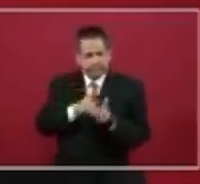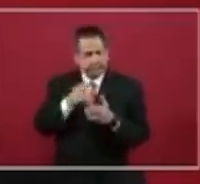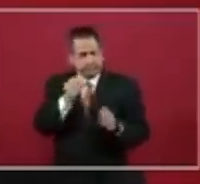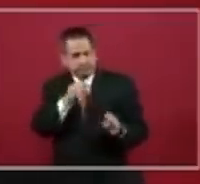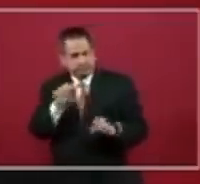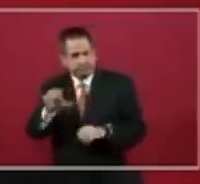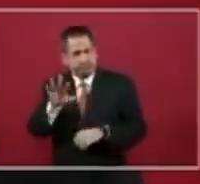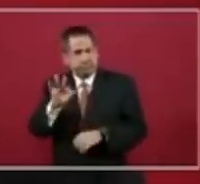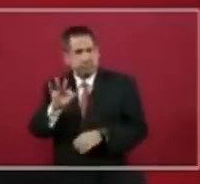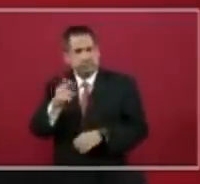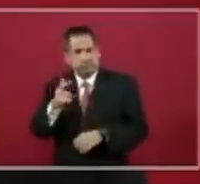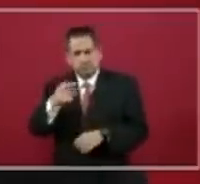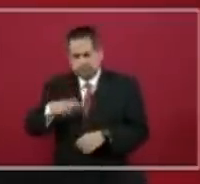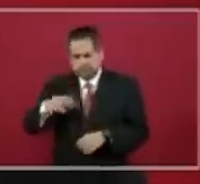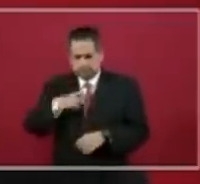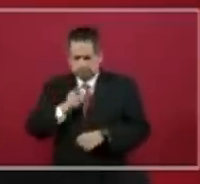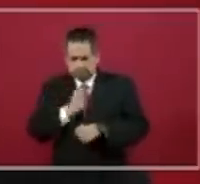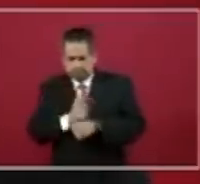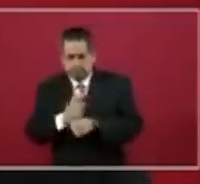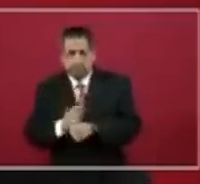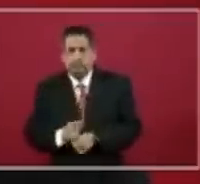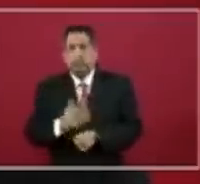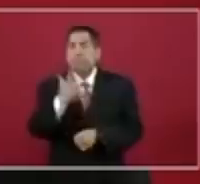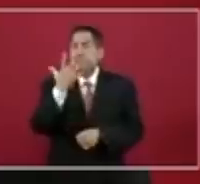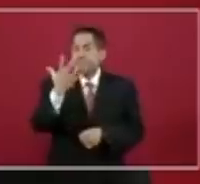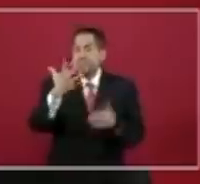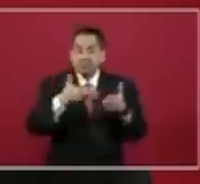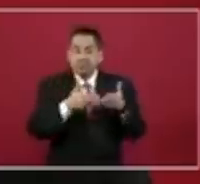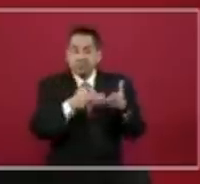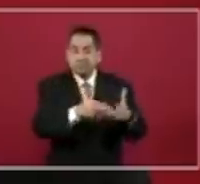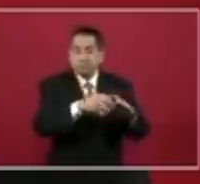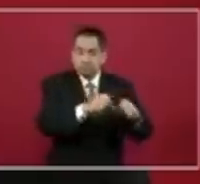137.947 personas, 5 embarcaciones,